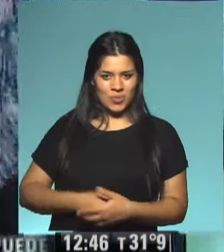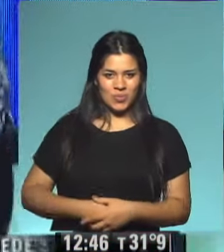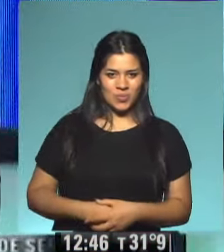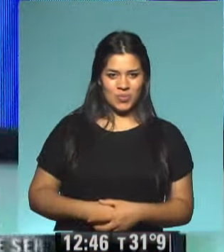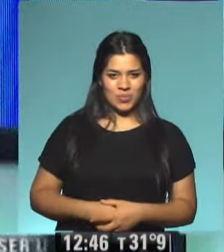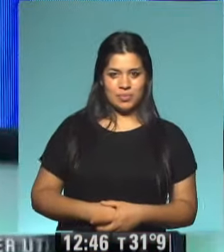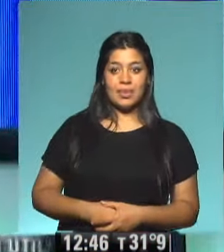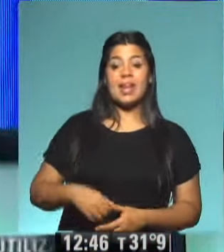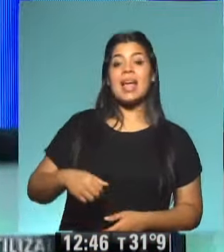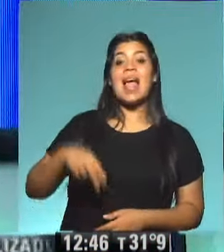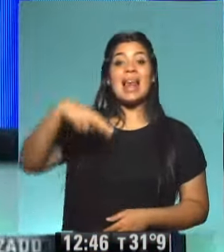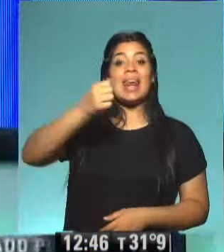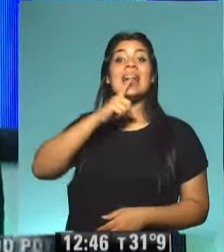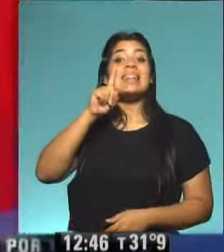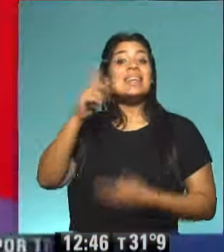¡Nati!